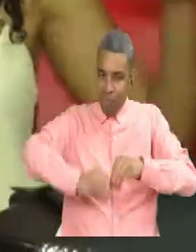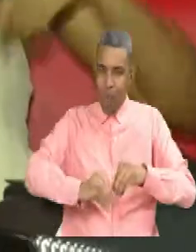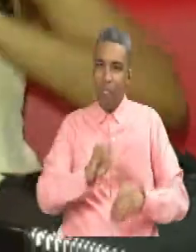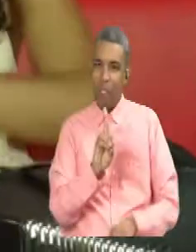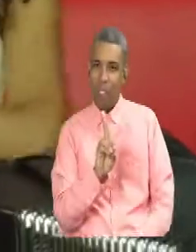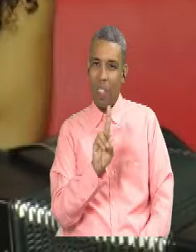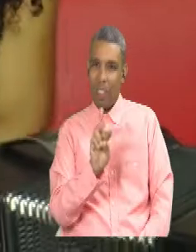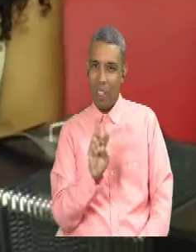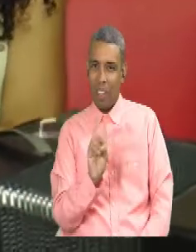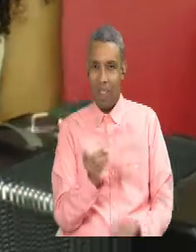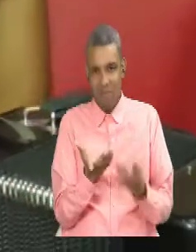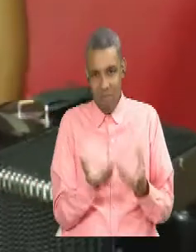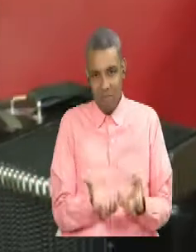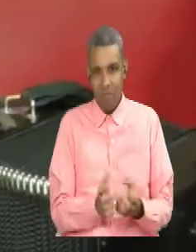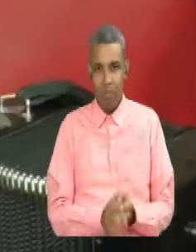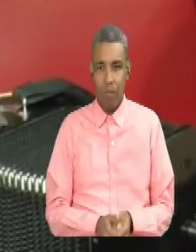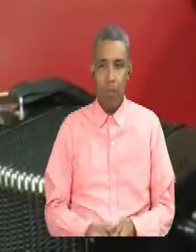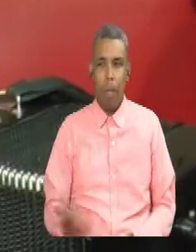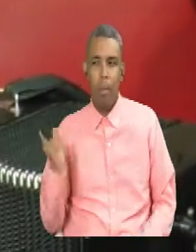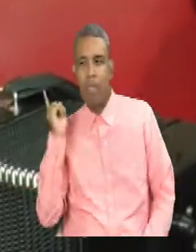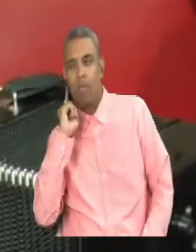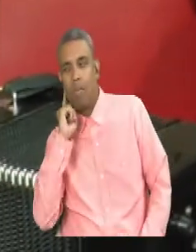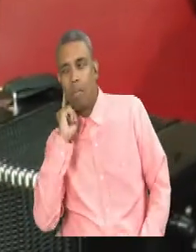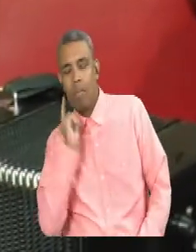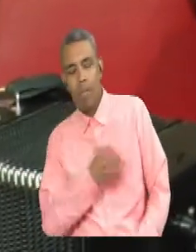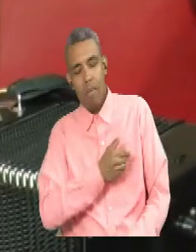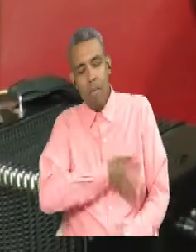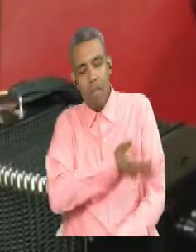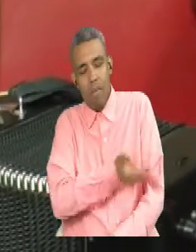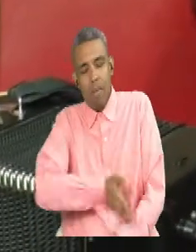que me canten entonces, a ver, un paseo, tócame el paseo.